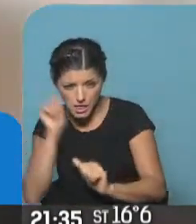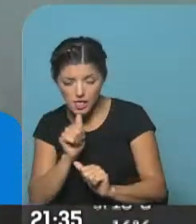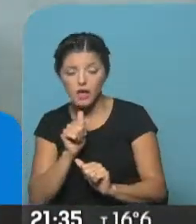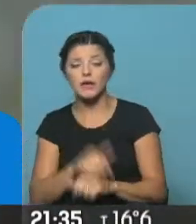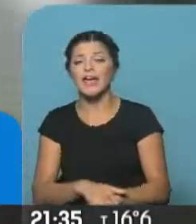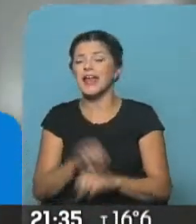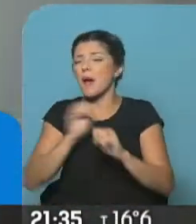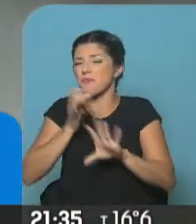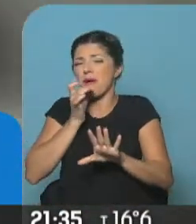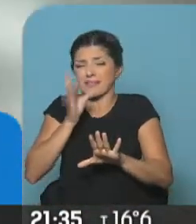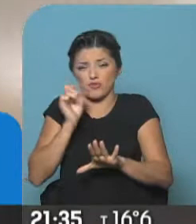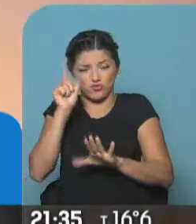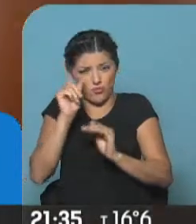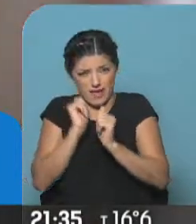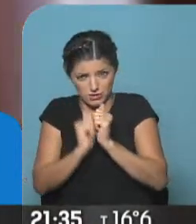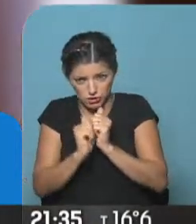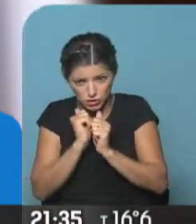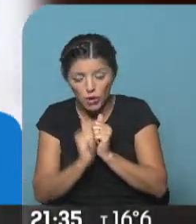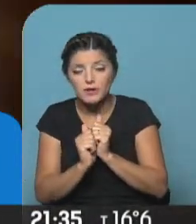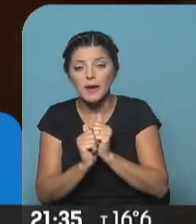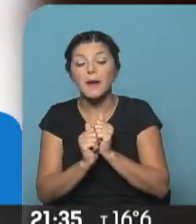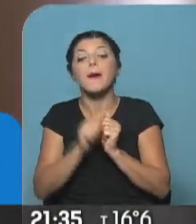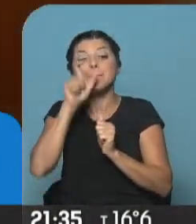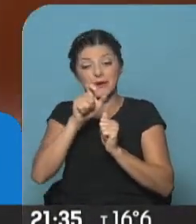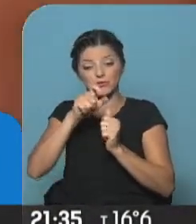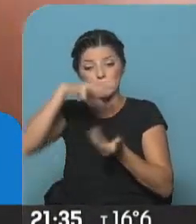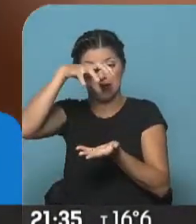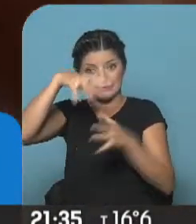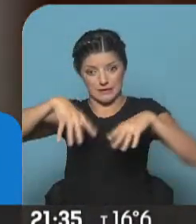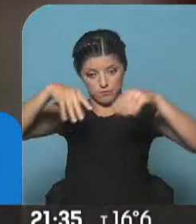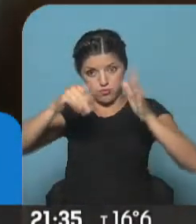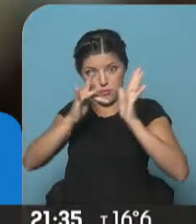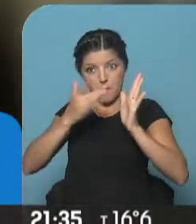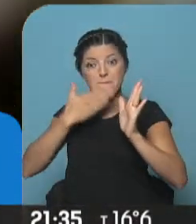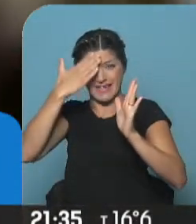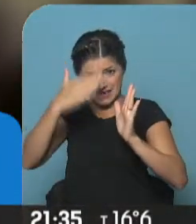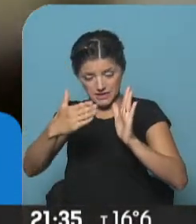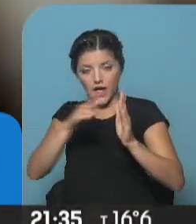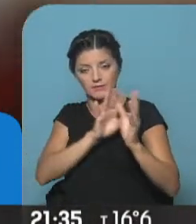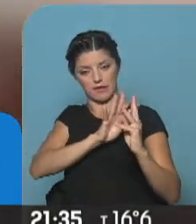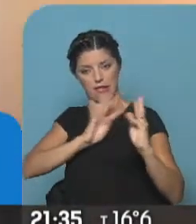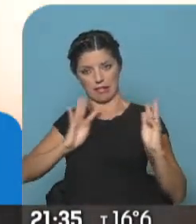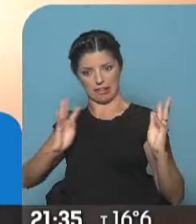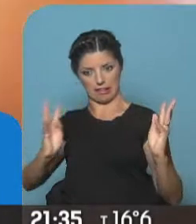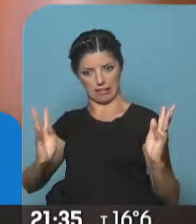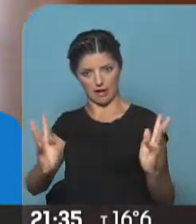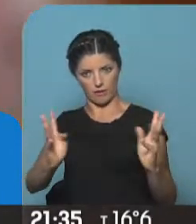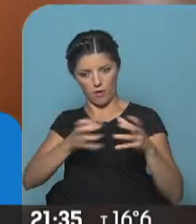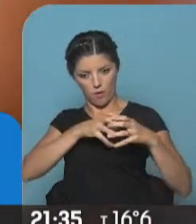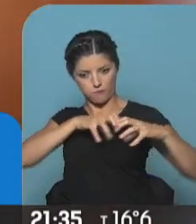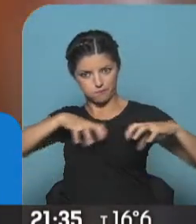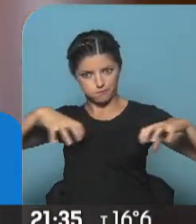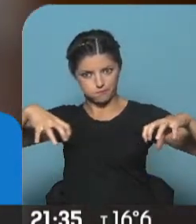de la historia egipcia. Los atacantes rodearon con artefactos explosivos de fabricación casera la mezquita de